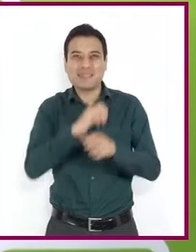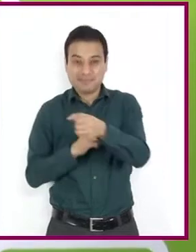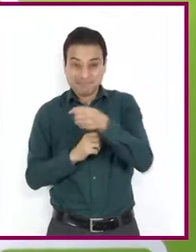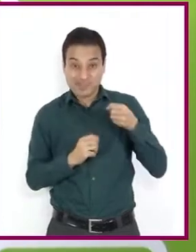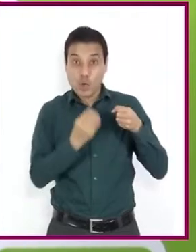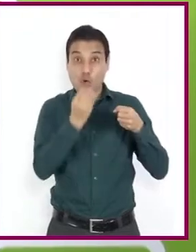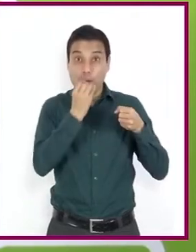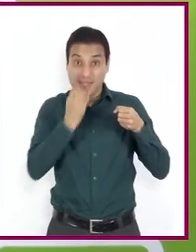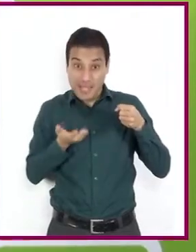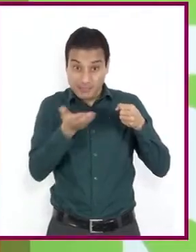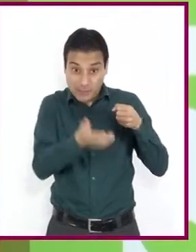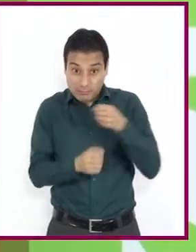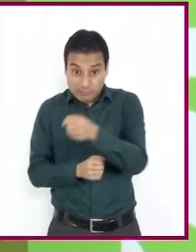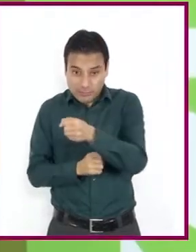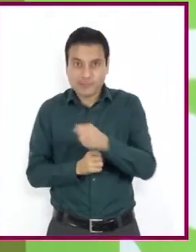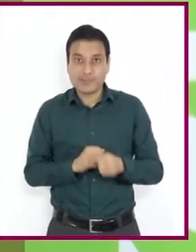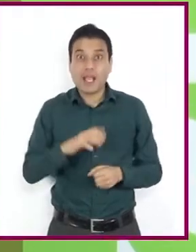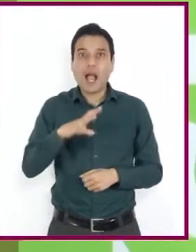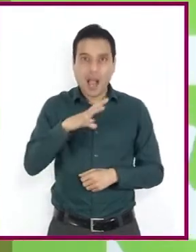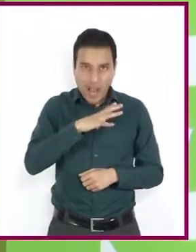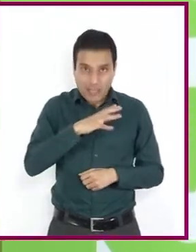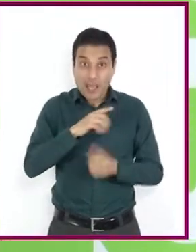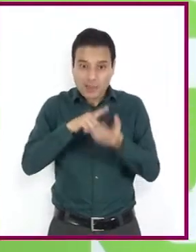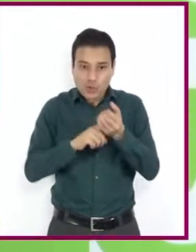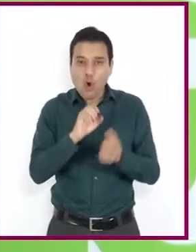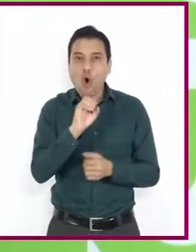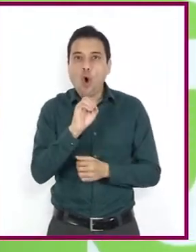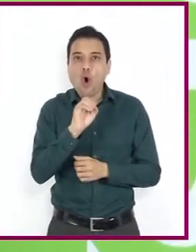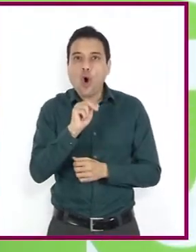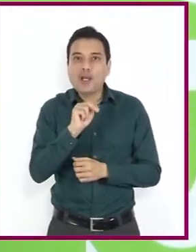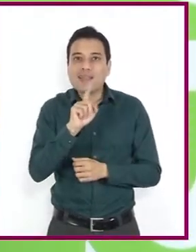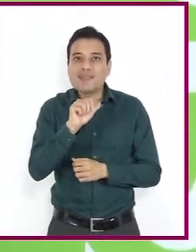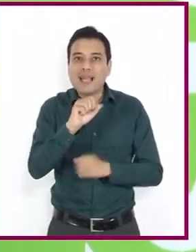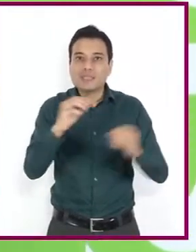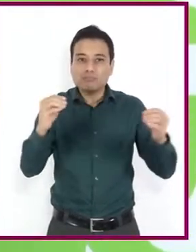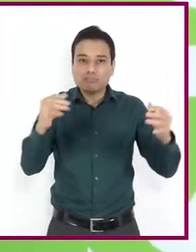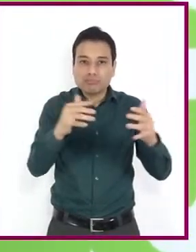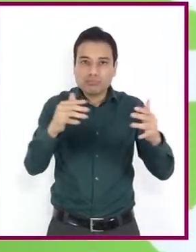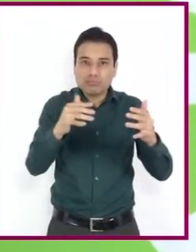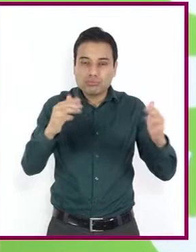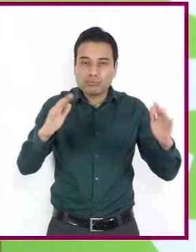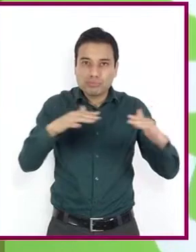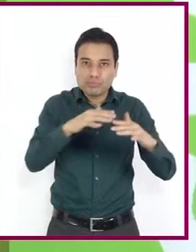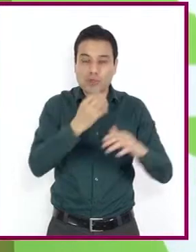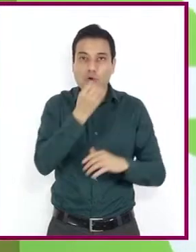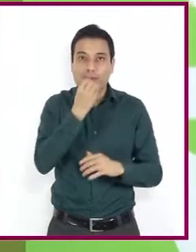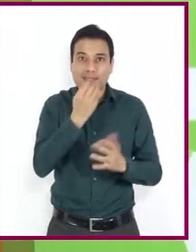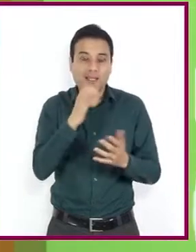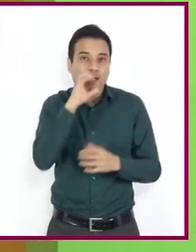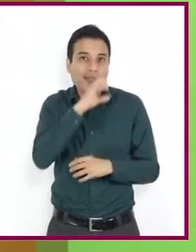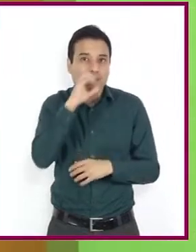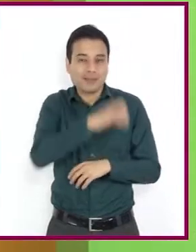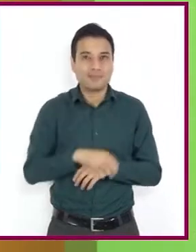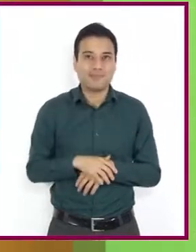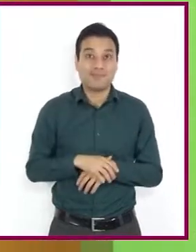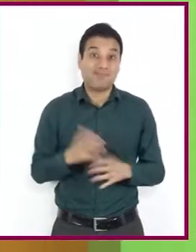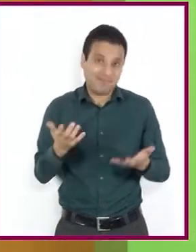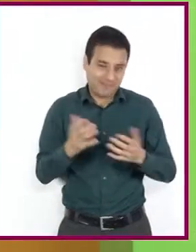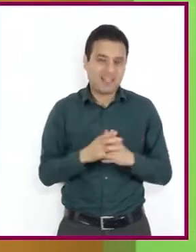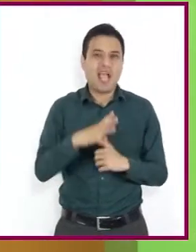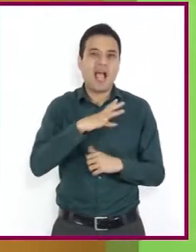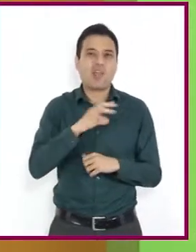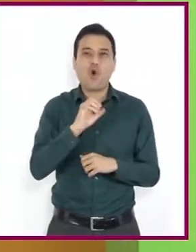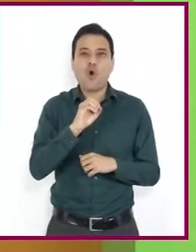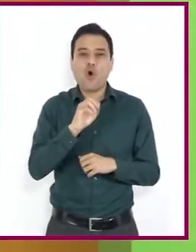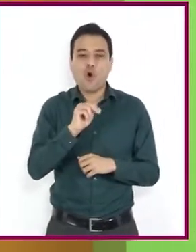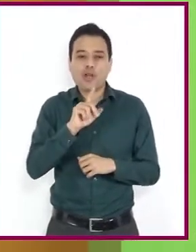comida rápidamente. Exacto. Algunas ondas pueden distinguirse unas de otras basándose en características